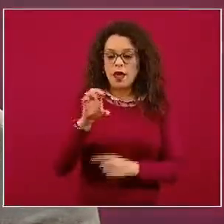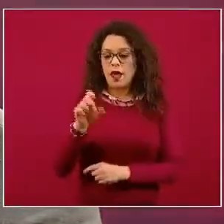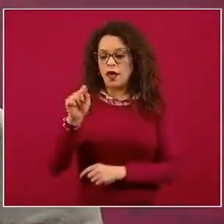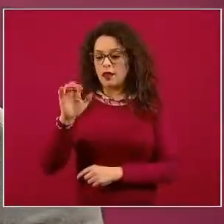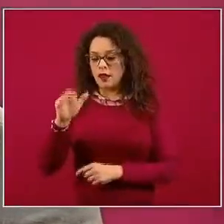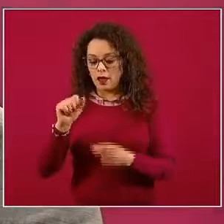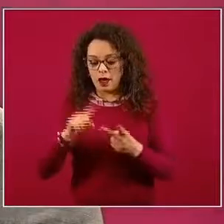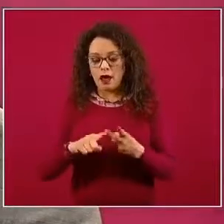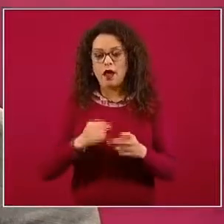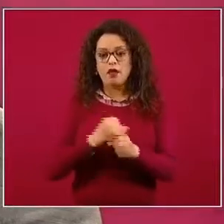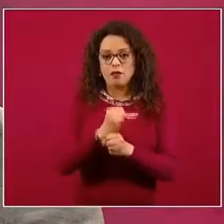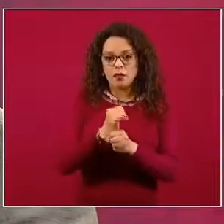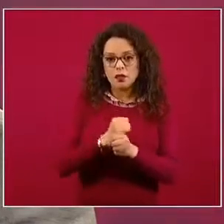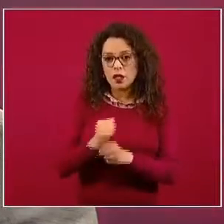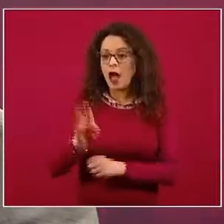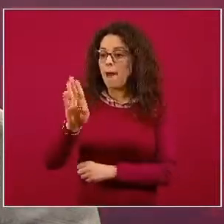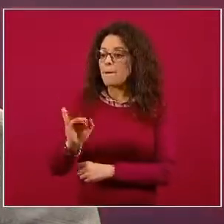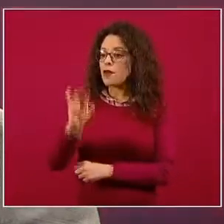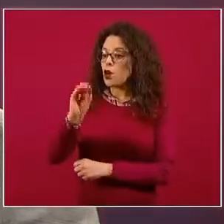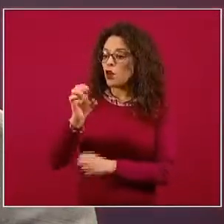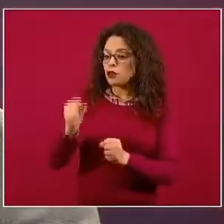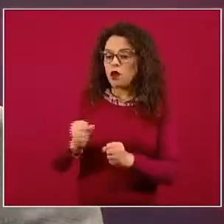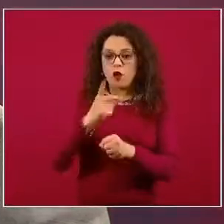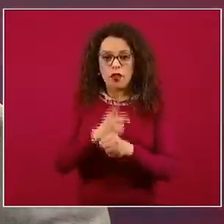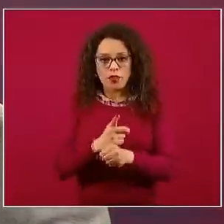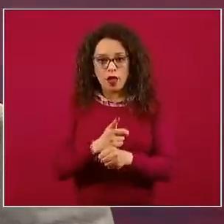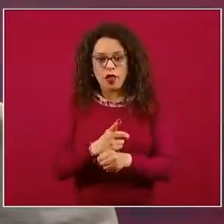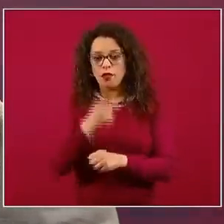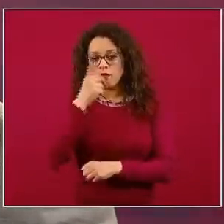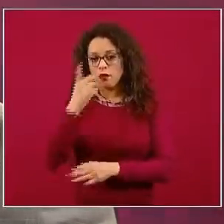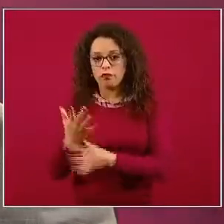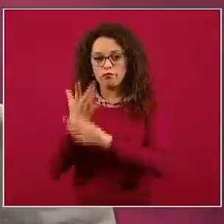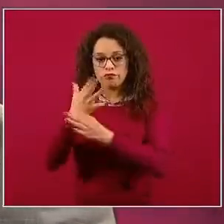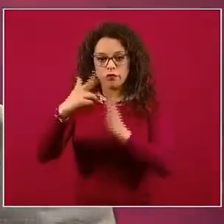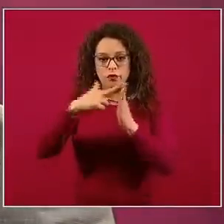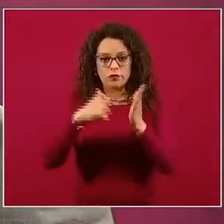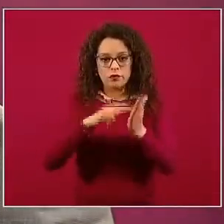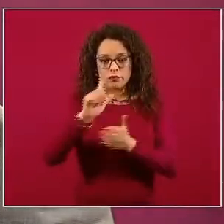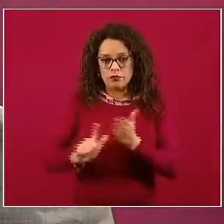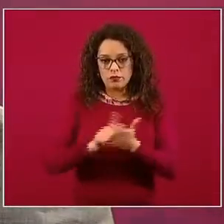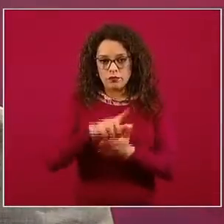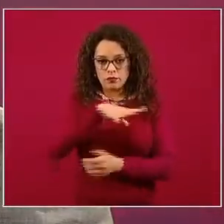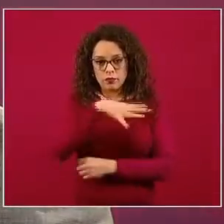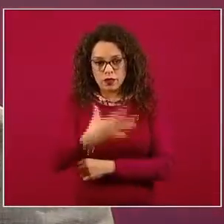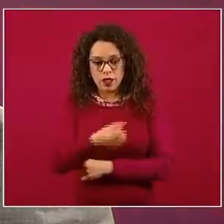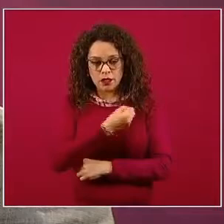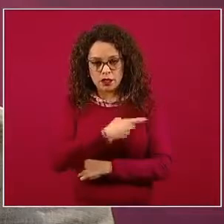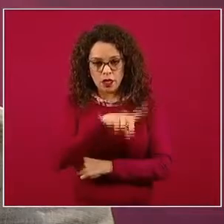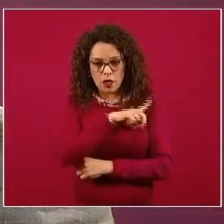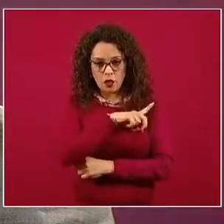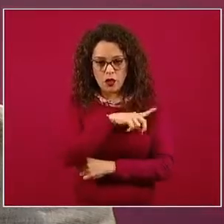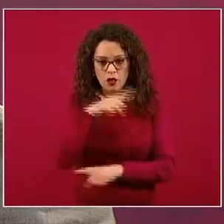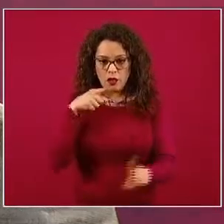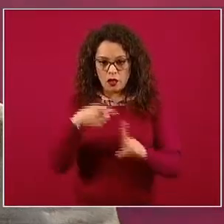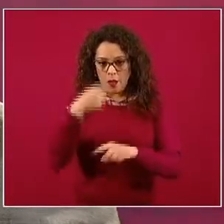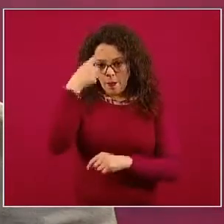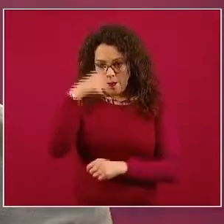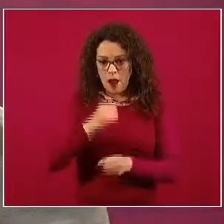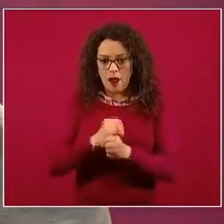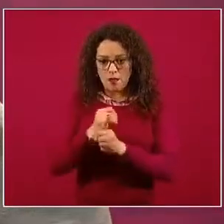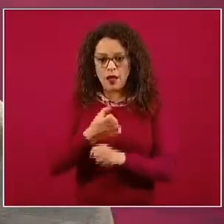y bioseguridad que mandata el reglamento de la Ley General de Salud en materia de investigación para la